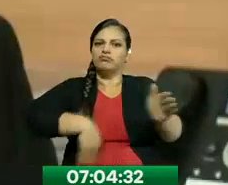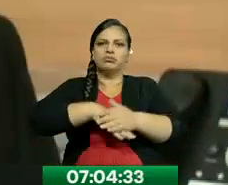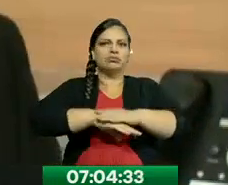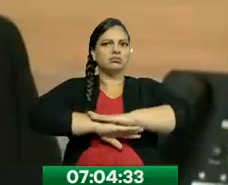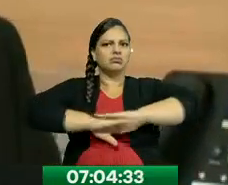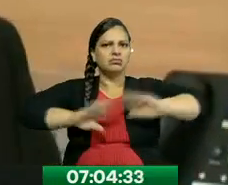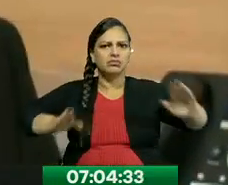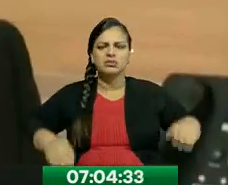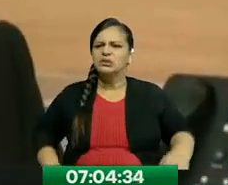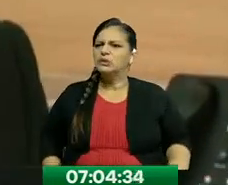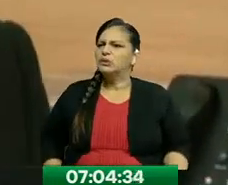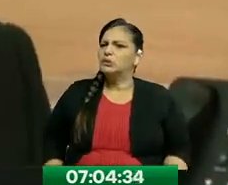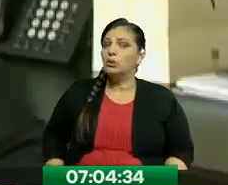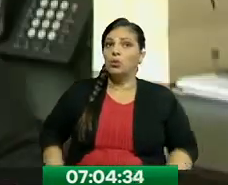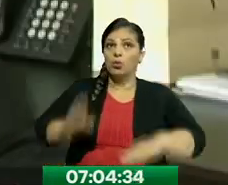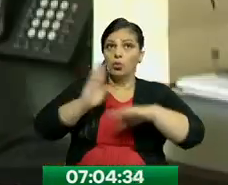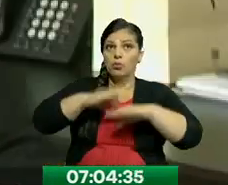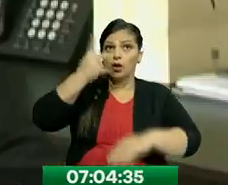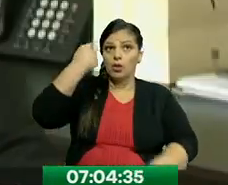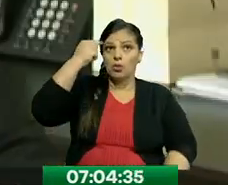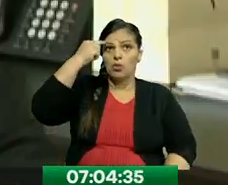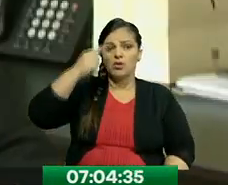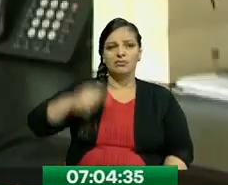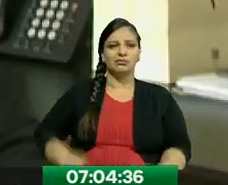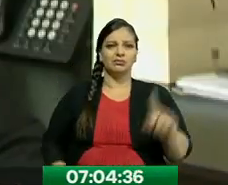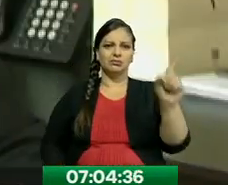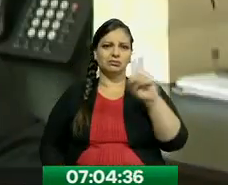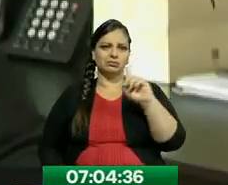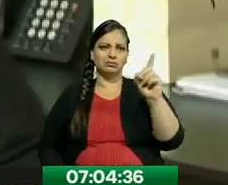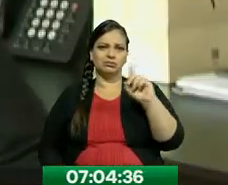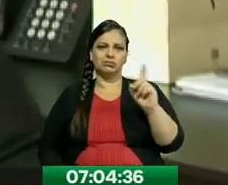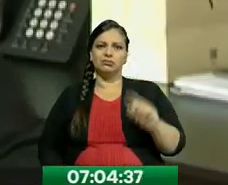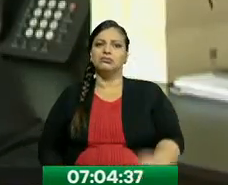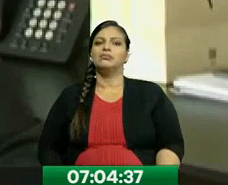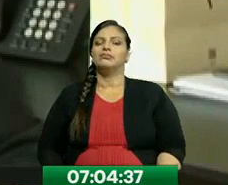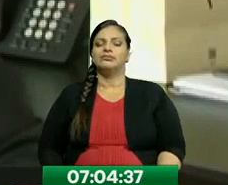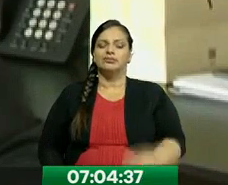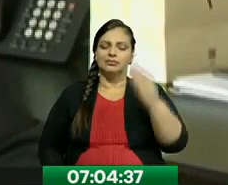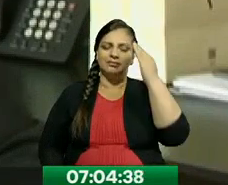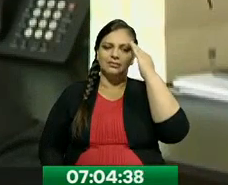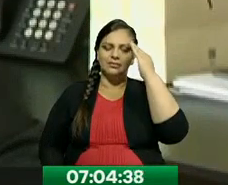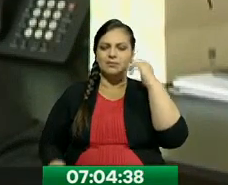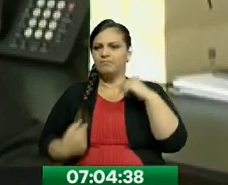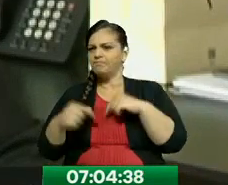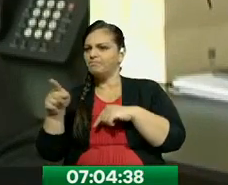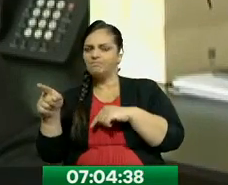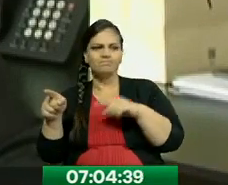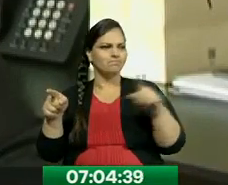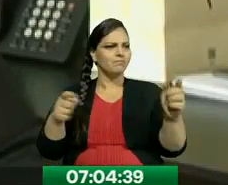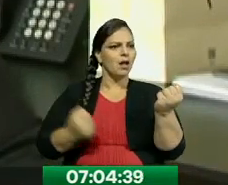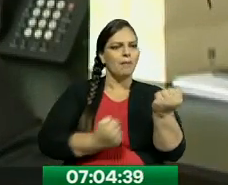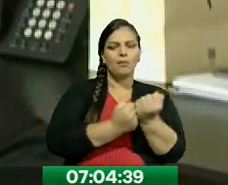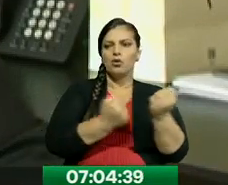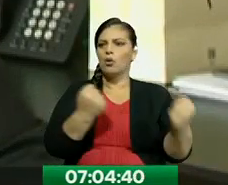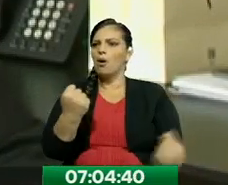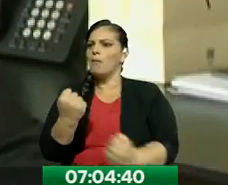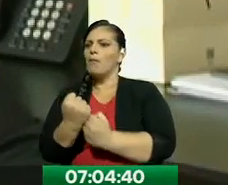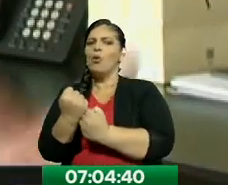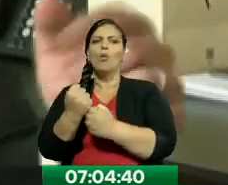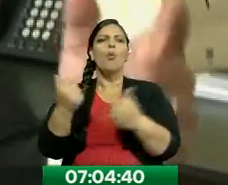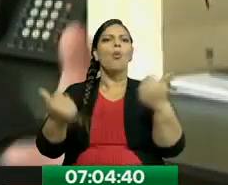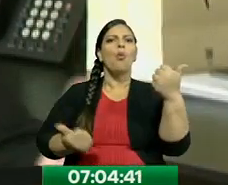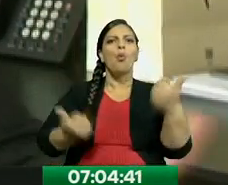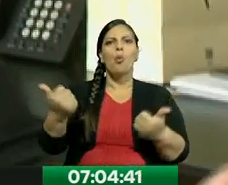a ninguna decisión política. Nosotros no podemos, porque políticamente sea mejor o peor, establecer un aumento salarial, por